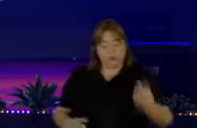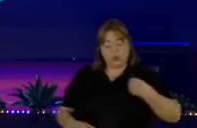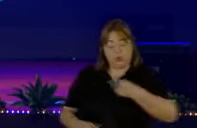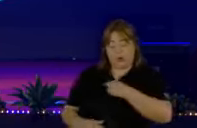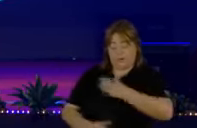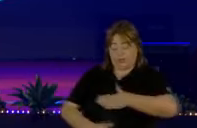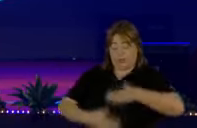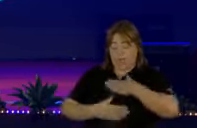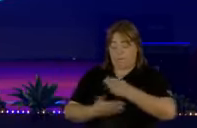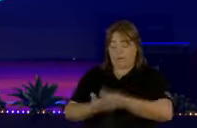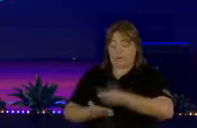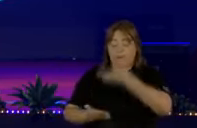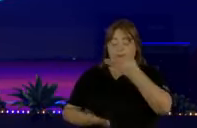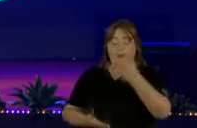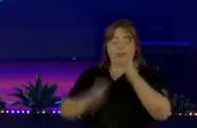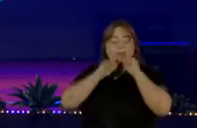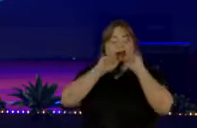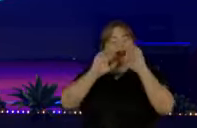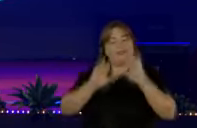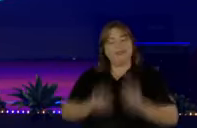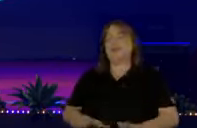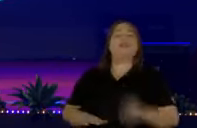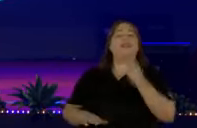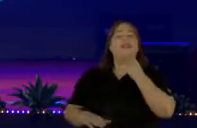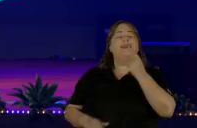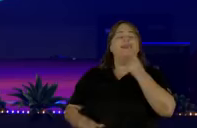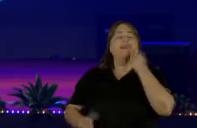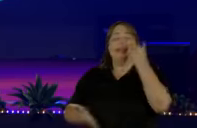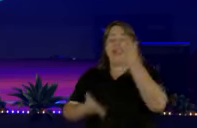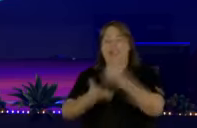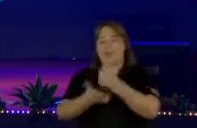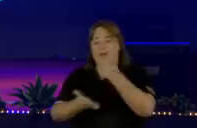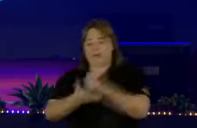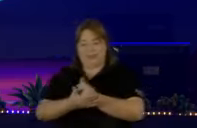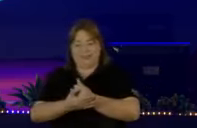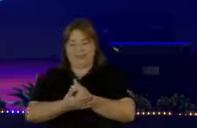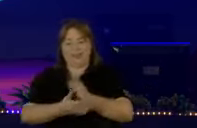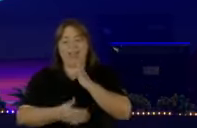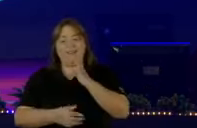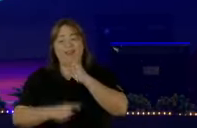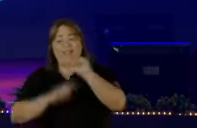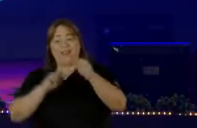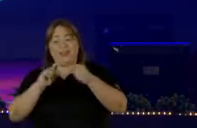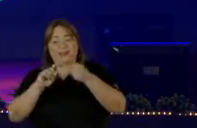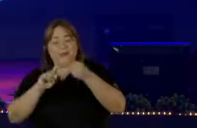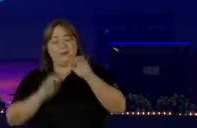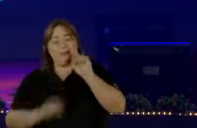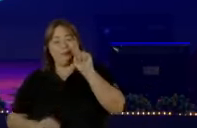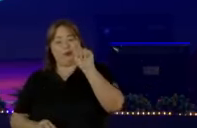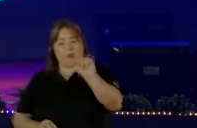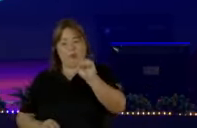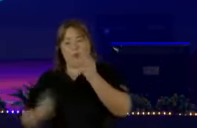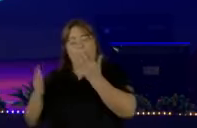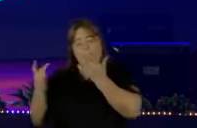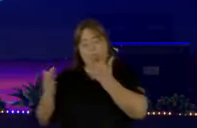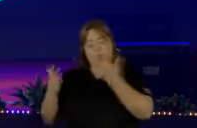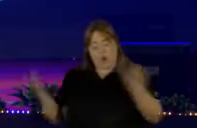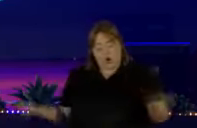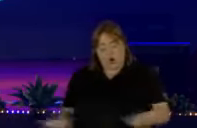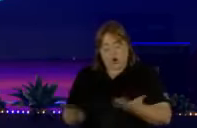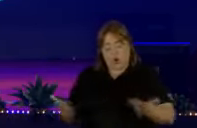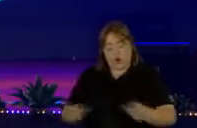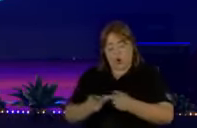más próspera, más bendecida. Dígame, hermano, que estoy hablando de usted, aleluya. Así que le esperamos en un lugar